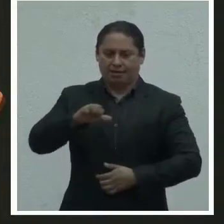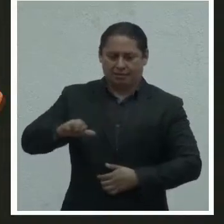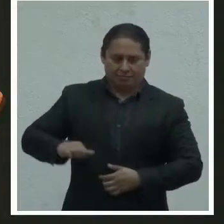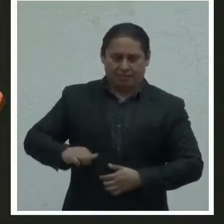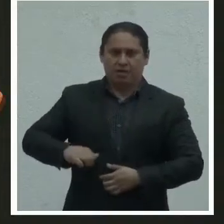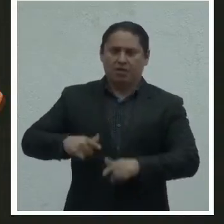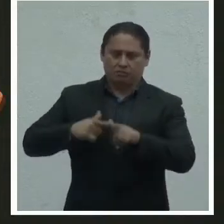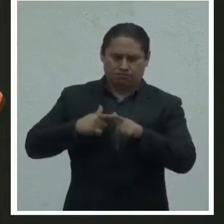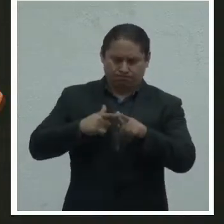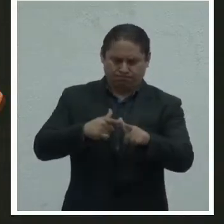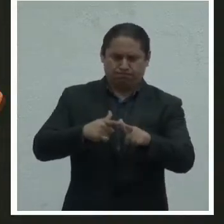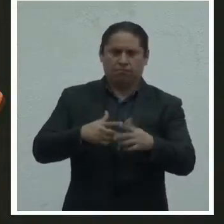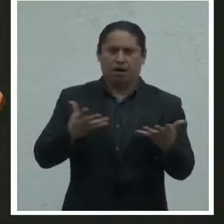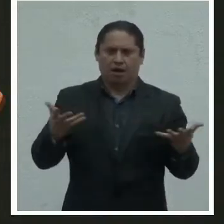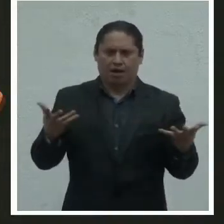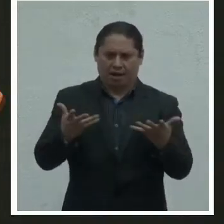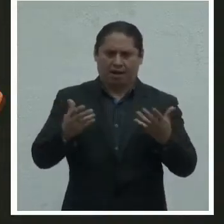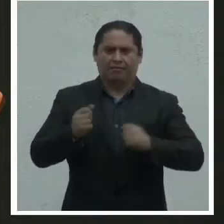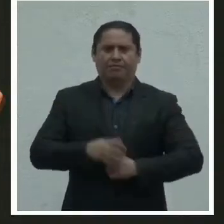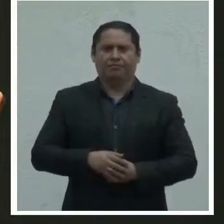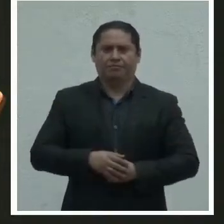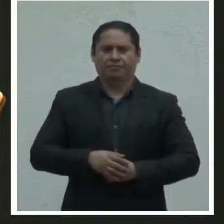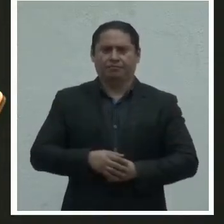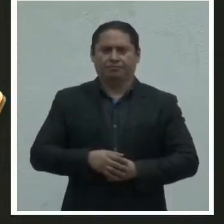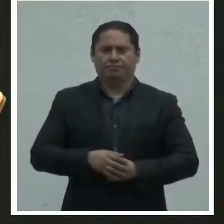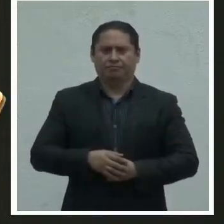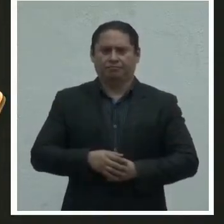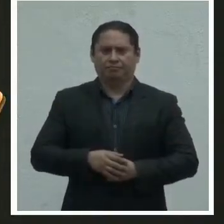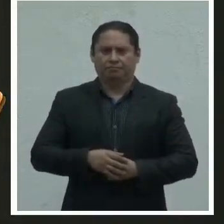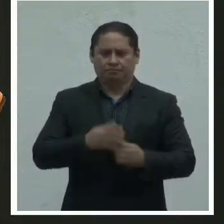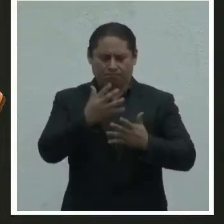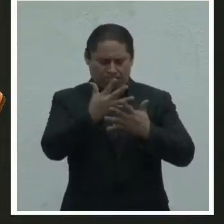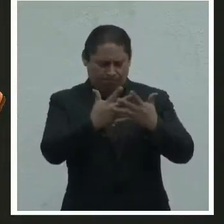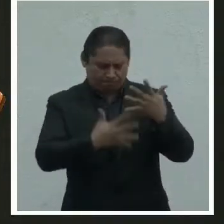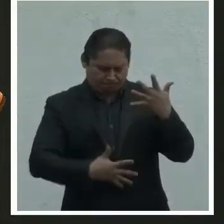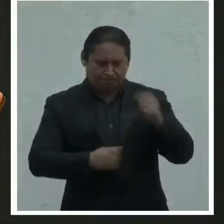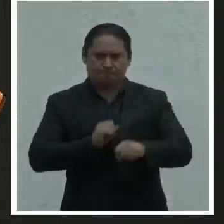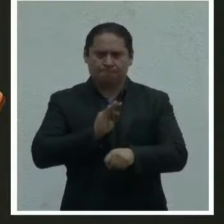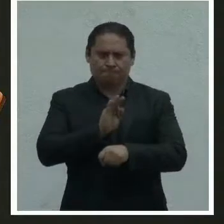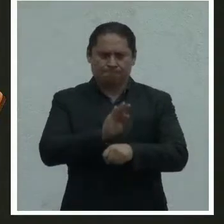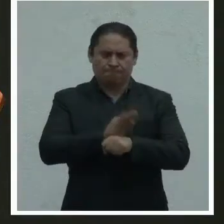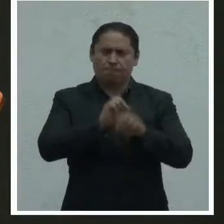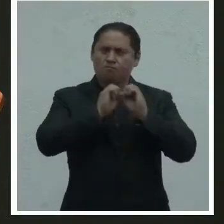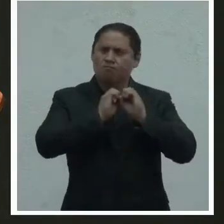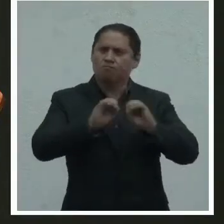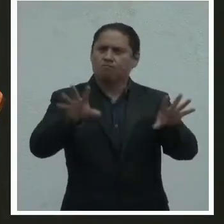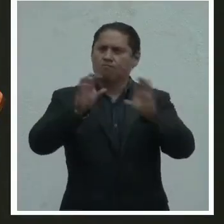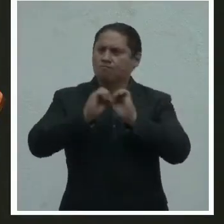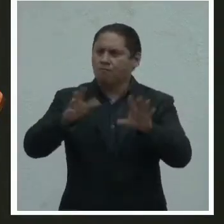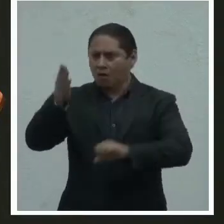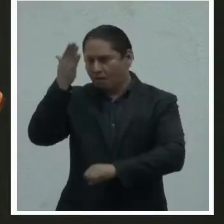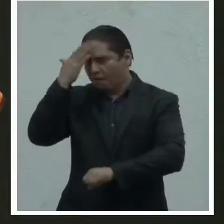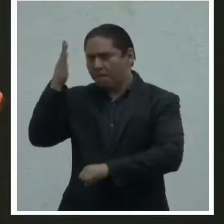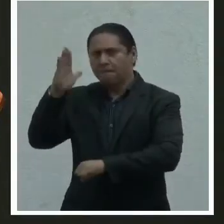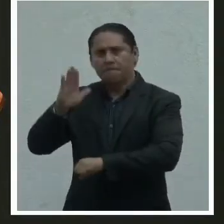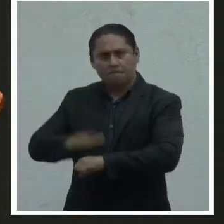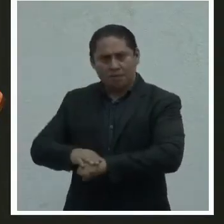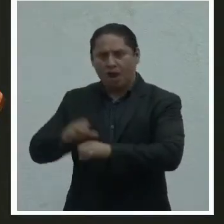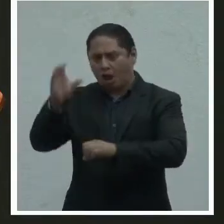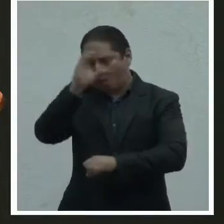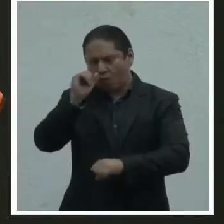como función la compilación, custodia y difusión de la memoria histórica y